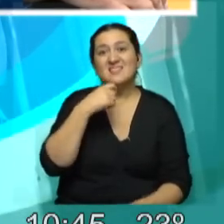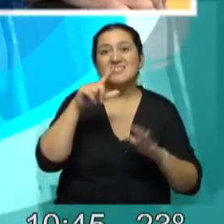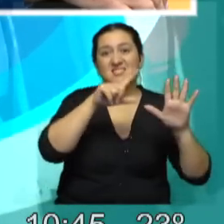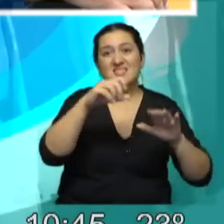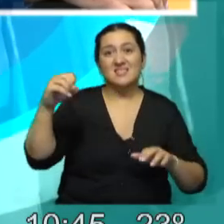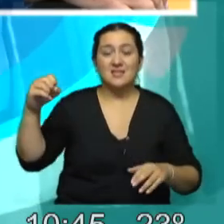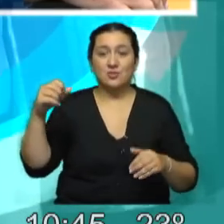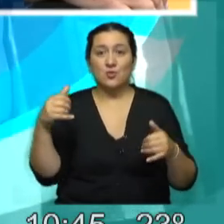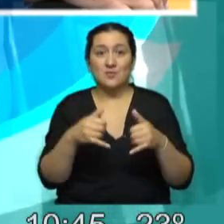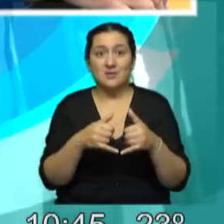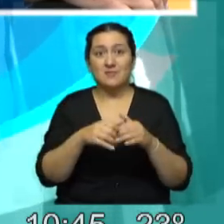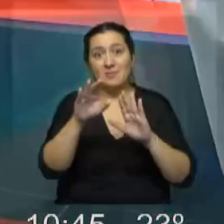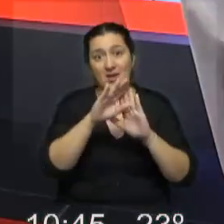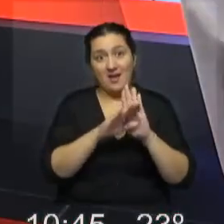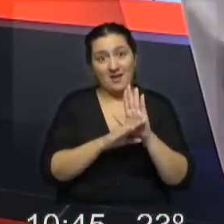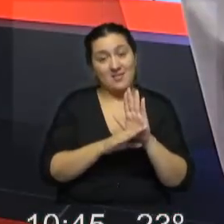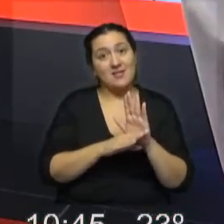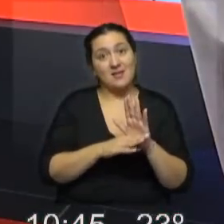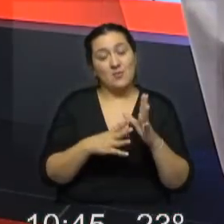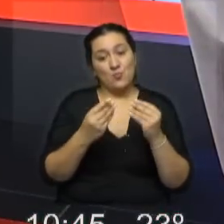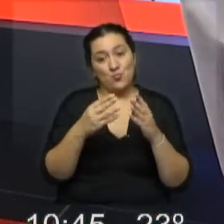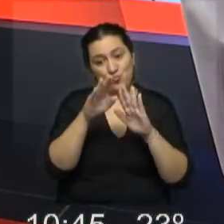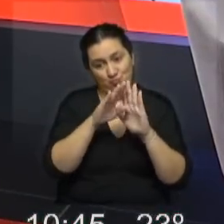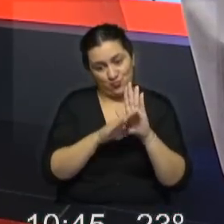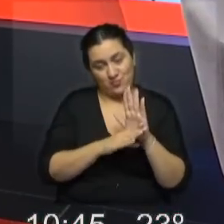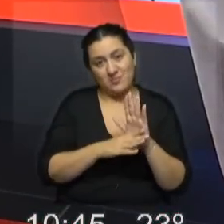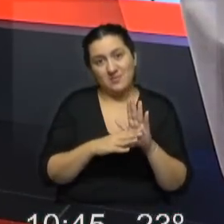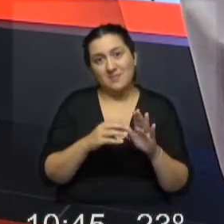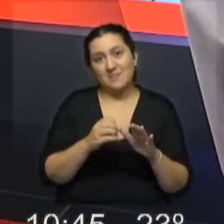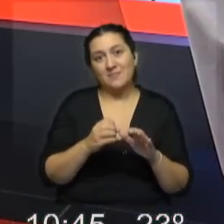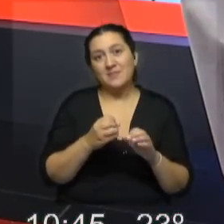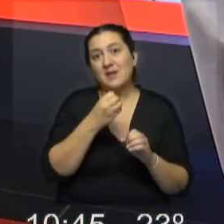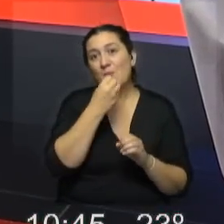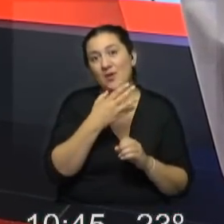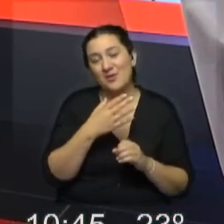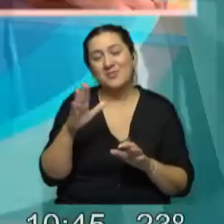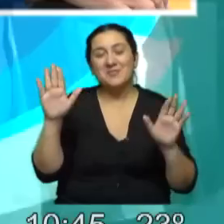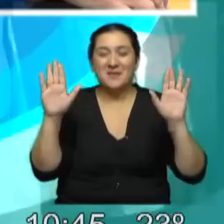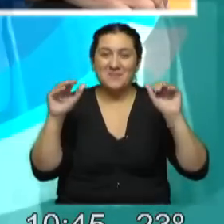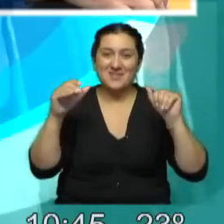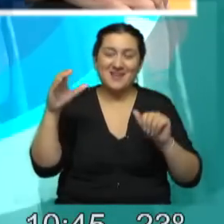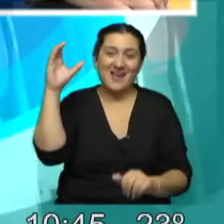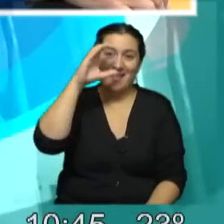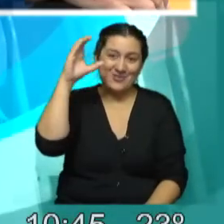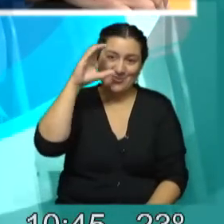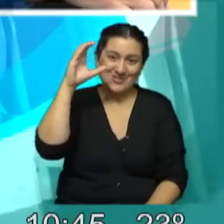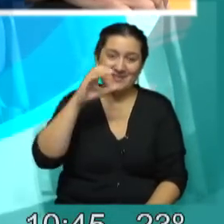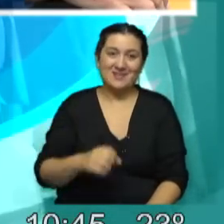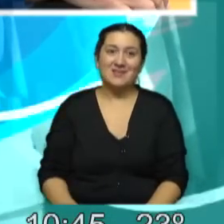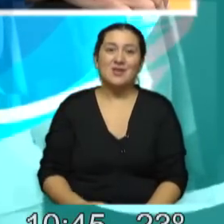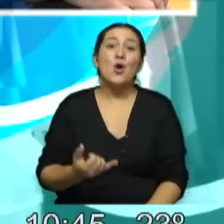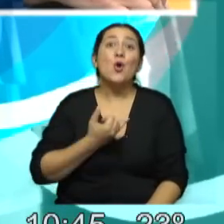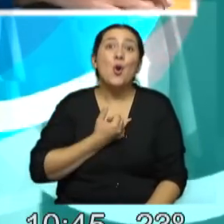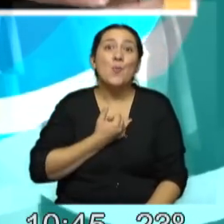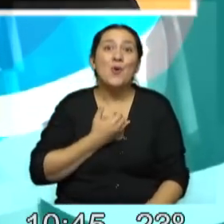quedan 15 minutos programa y una agenda Carolina imagino que debe ser enorme Así que estaría bien despedir a la señora Carolina verdad con qué Dios Con un